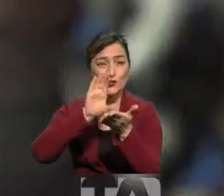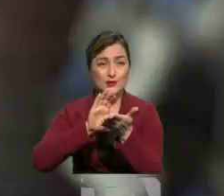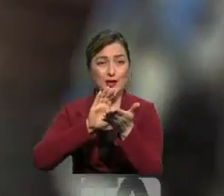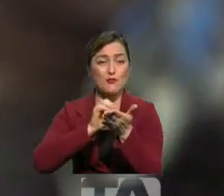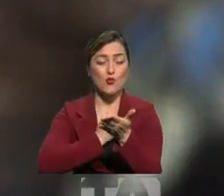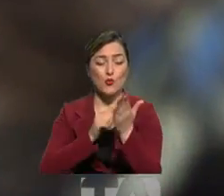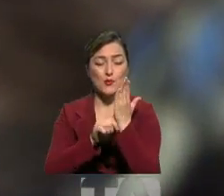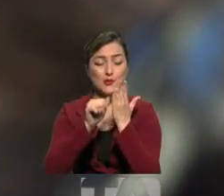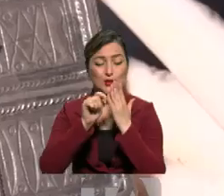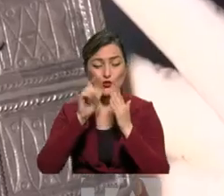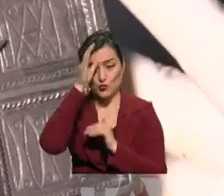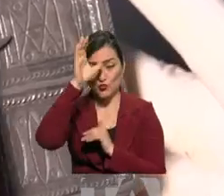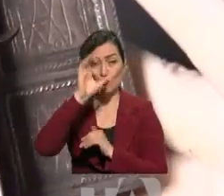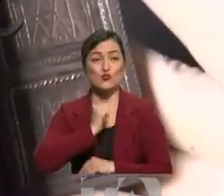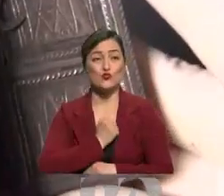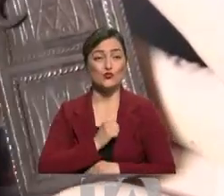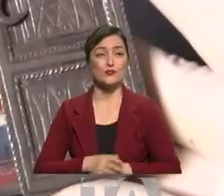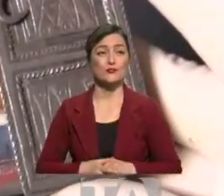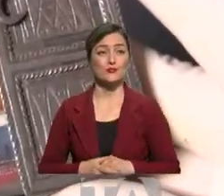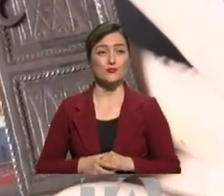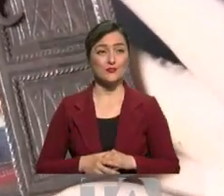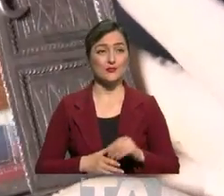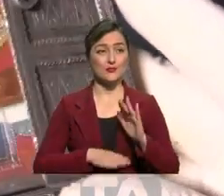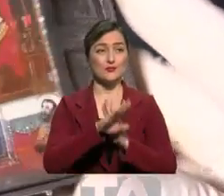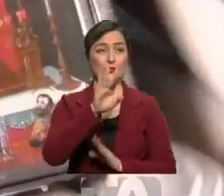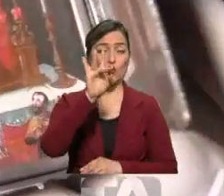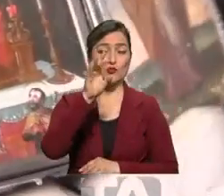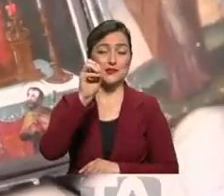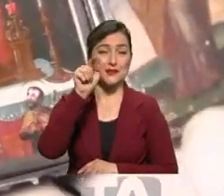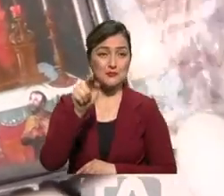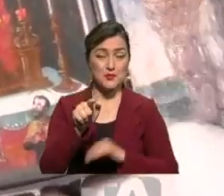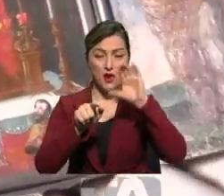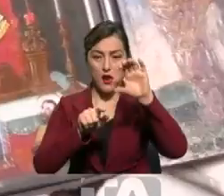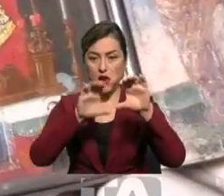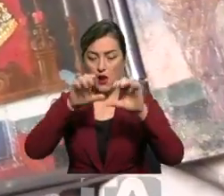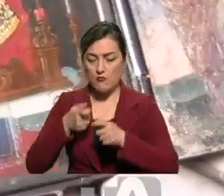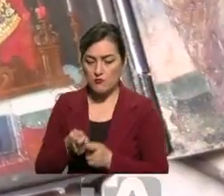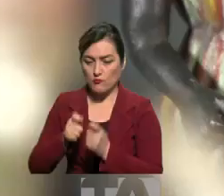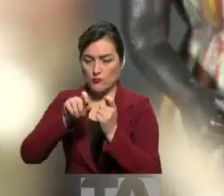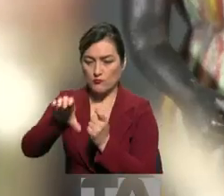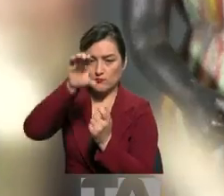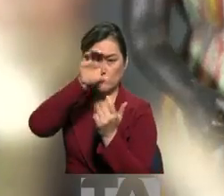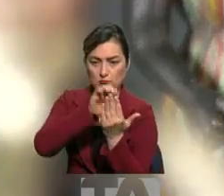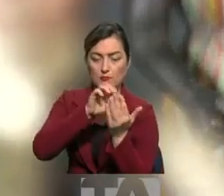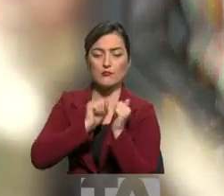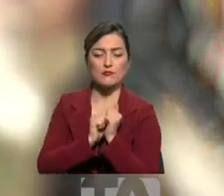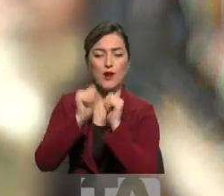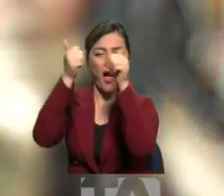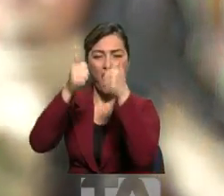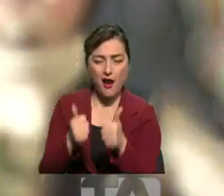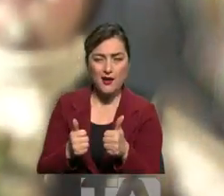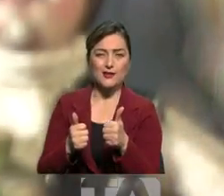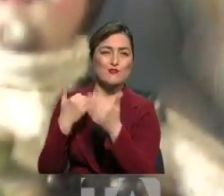al Ministerio de Cultura y Patrimonio. Es decir, más de 80.000 piezas arqueológicas, piezas de arte